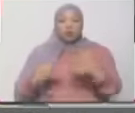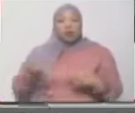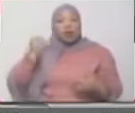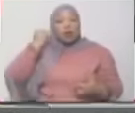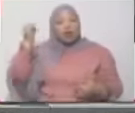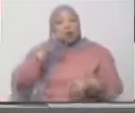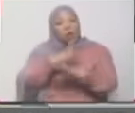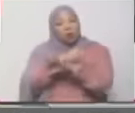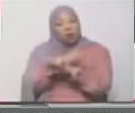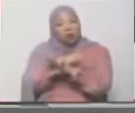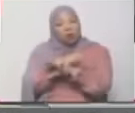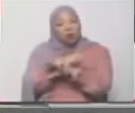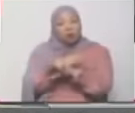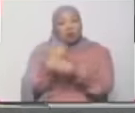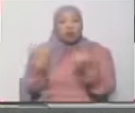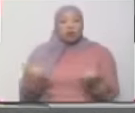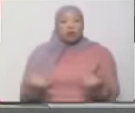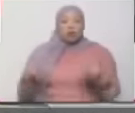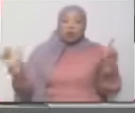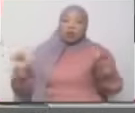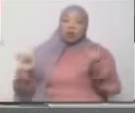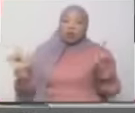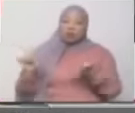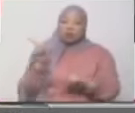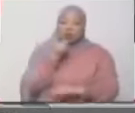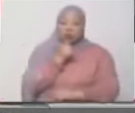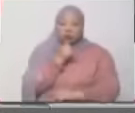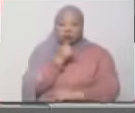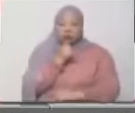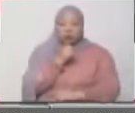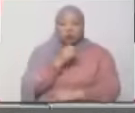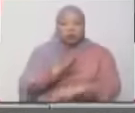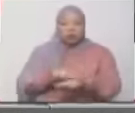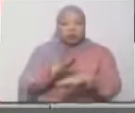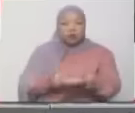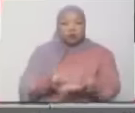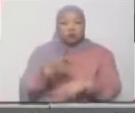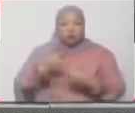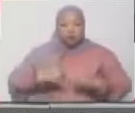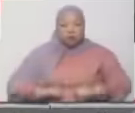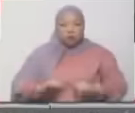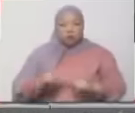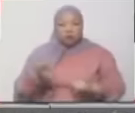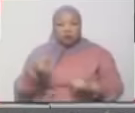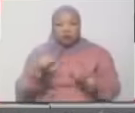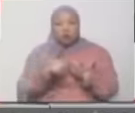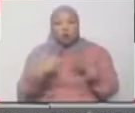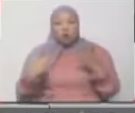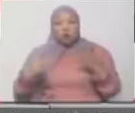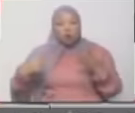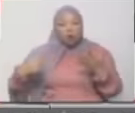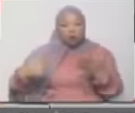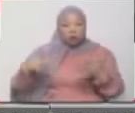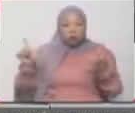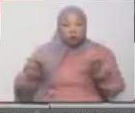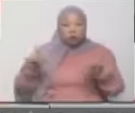videojuegos. Ya no es la televisión que le reclamaban a mi hija, no metas a tu hijo 8 horas viendo